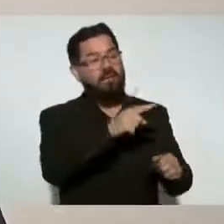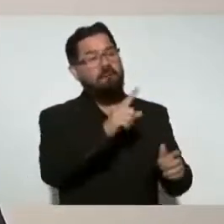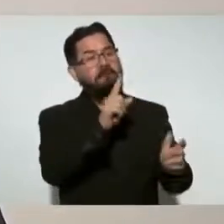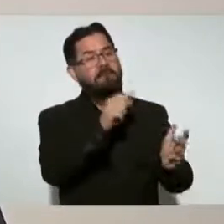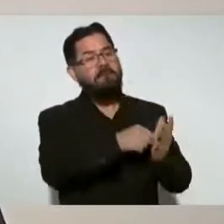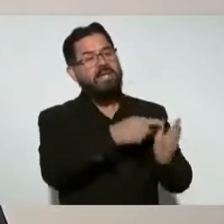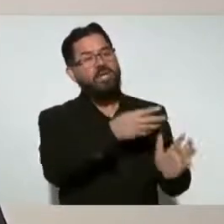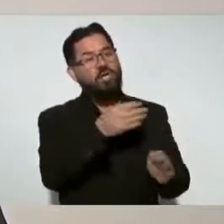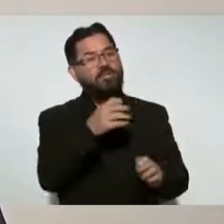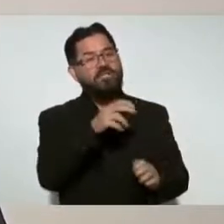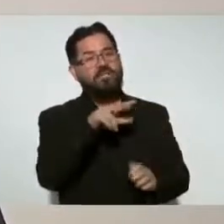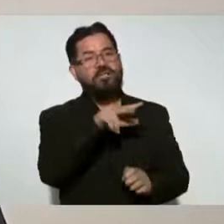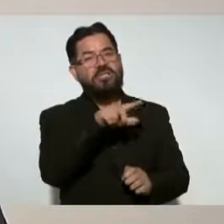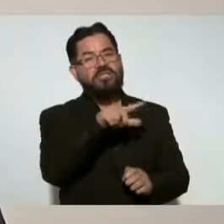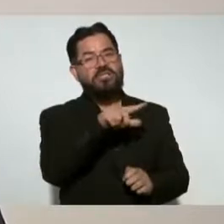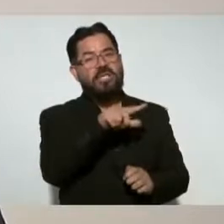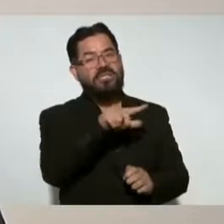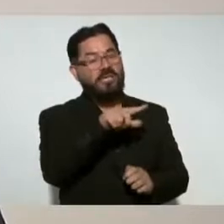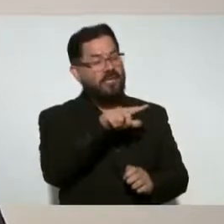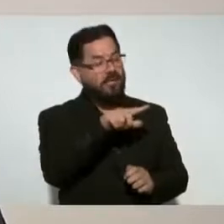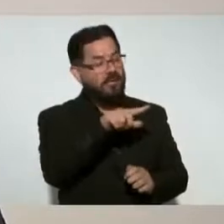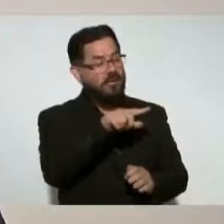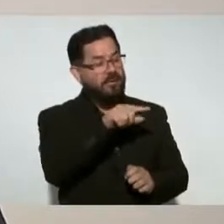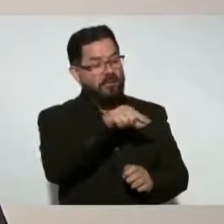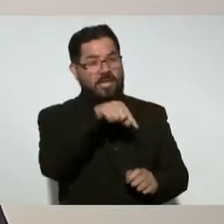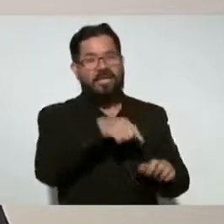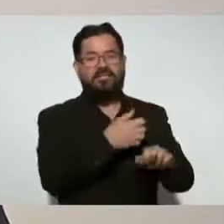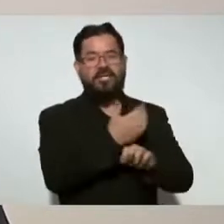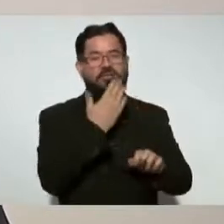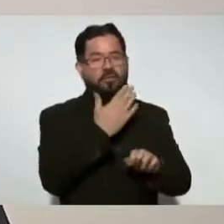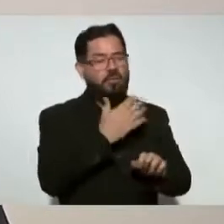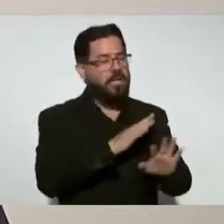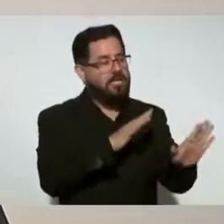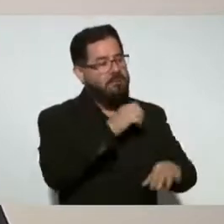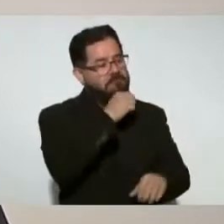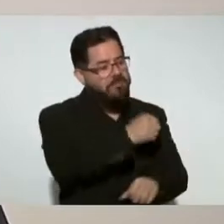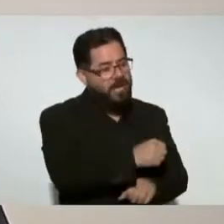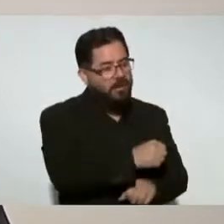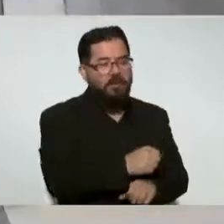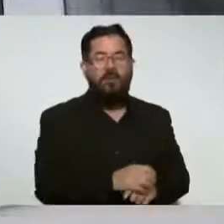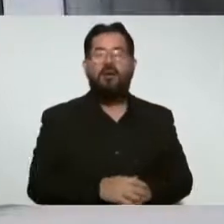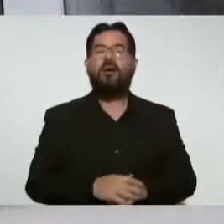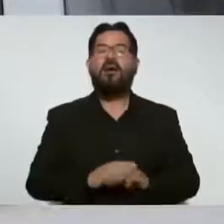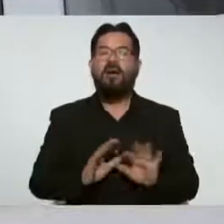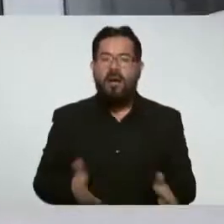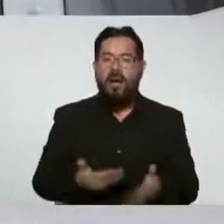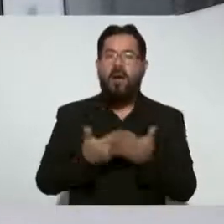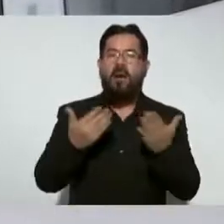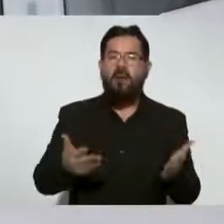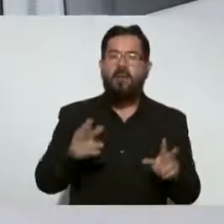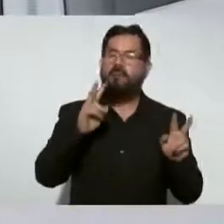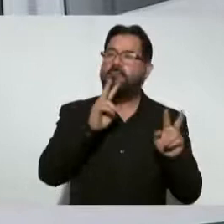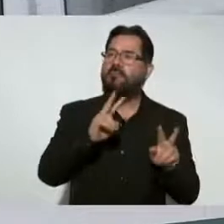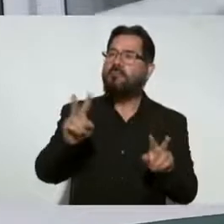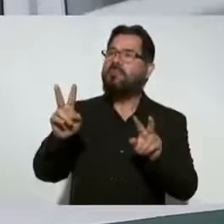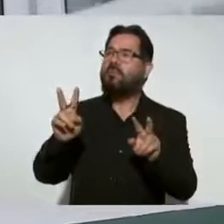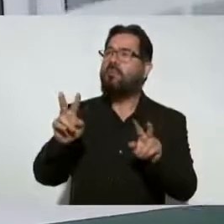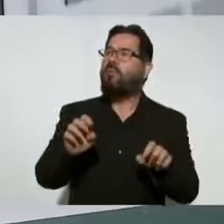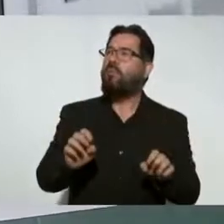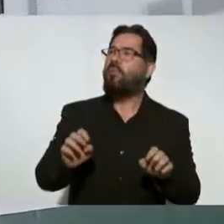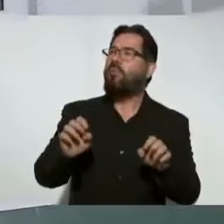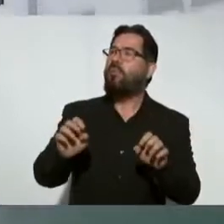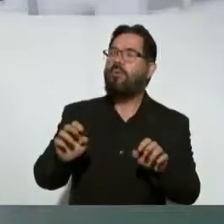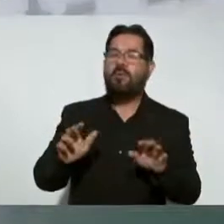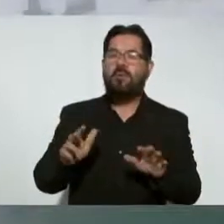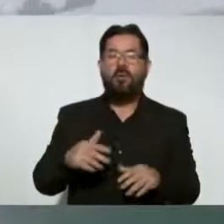1917 de la salud del Estado mayoritariamente. Es particular ver que cuando se